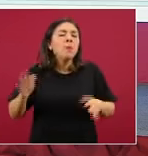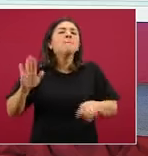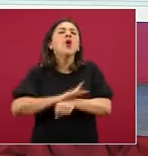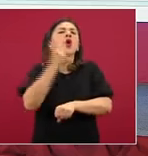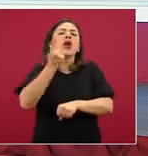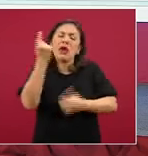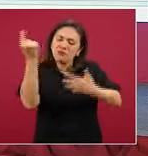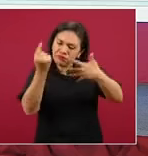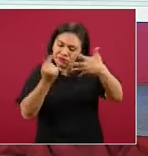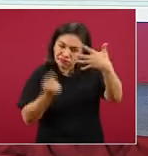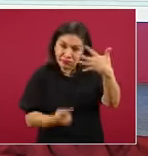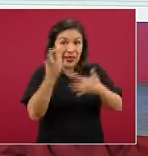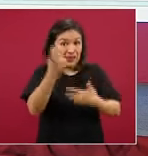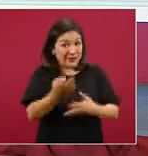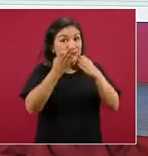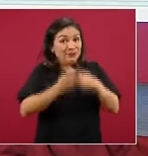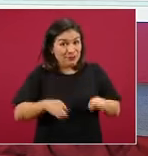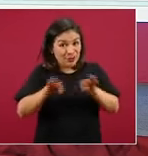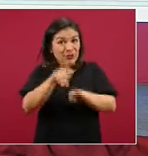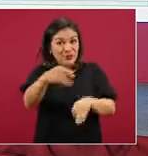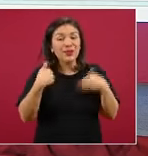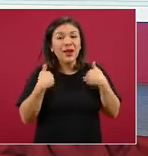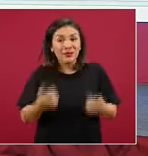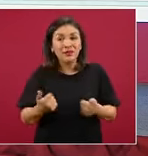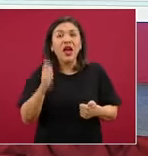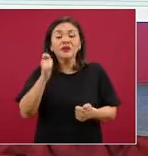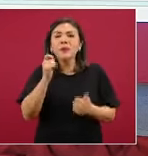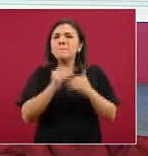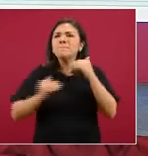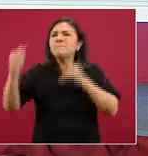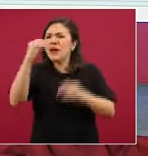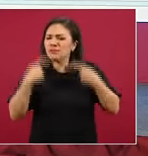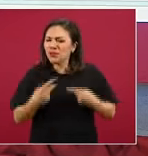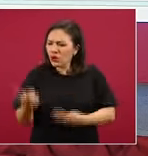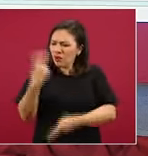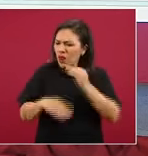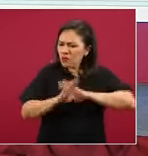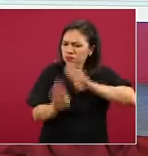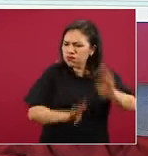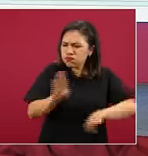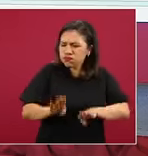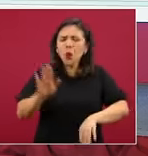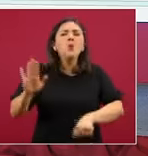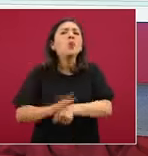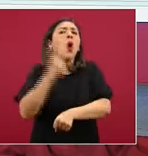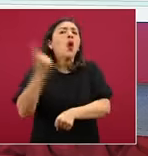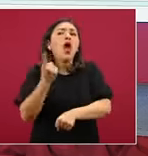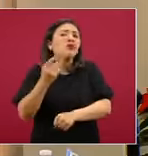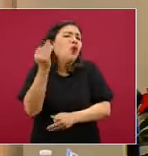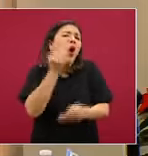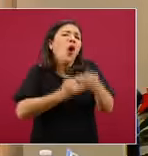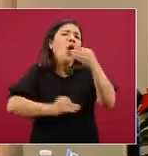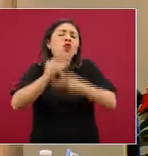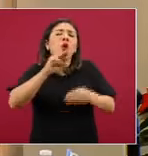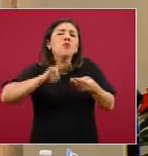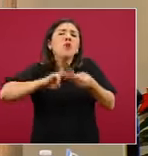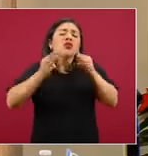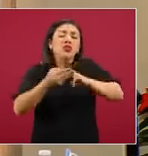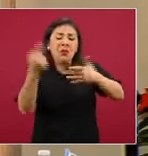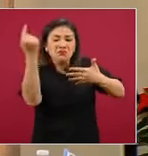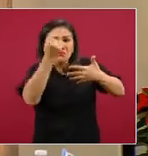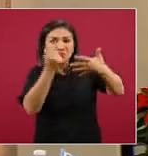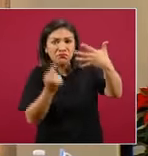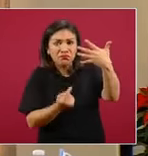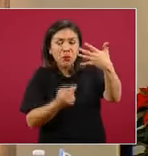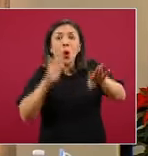¿no? Eso es muy importante que se entienda. Esto es un exceso de mortalidad por todas las causas. No estamos identificando por qué, cuáles son